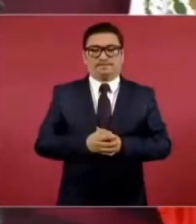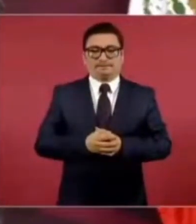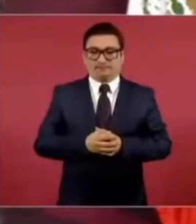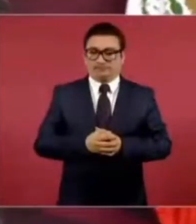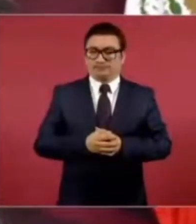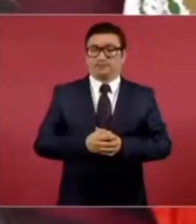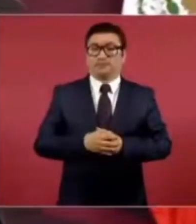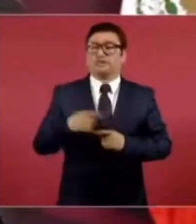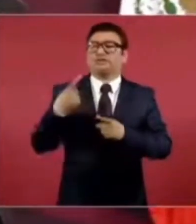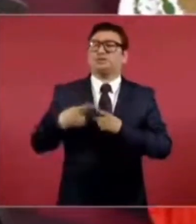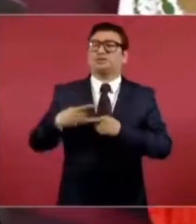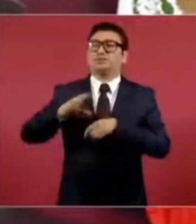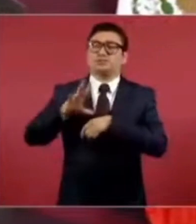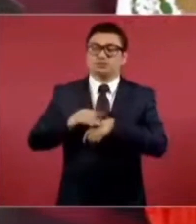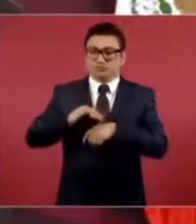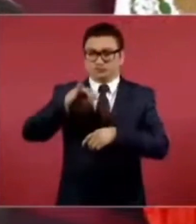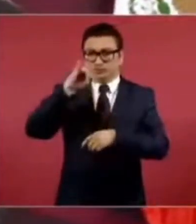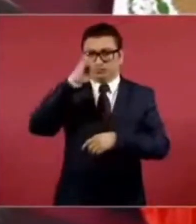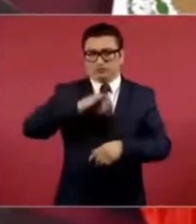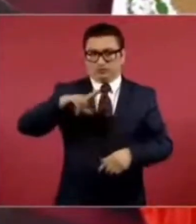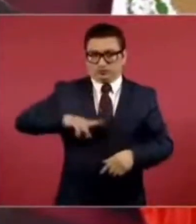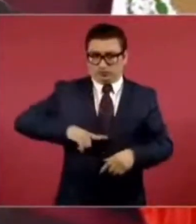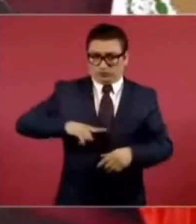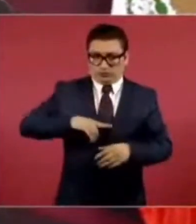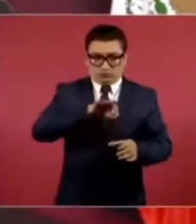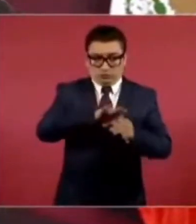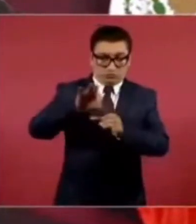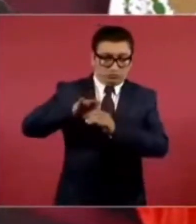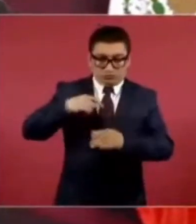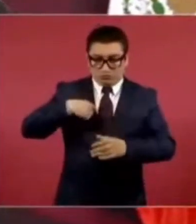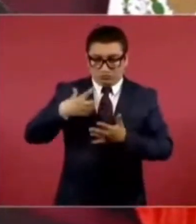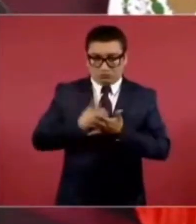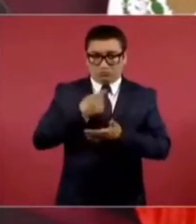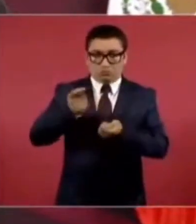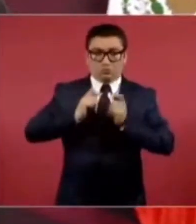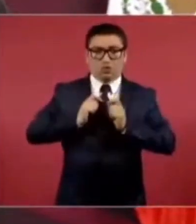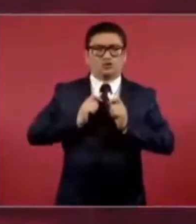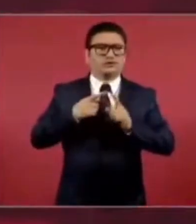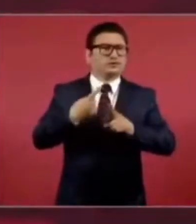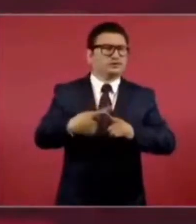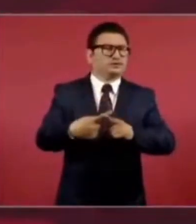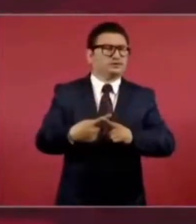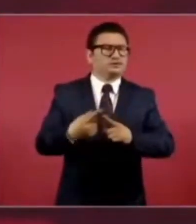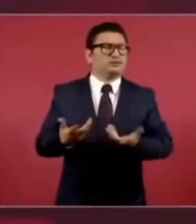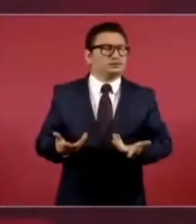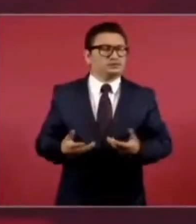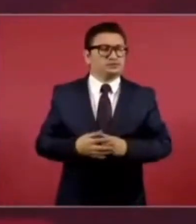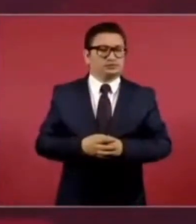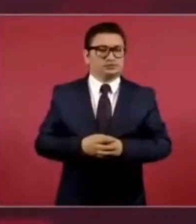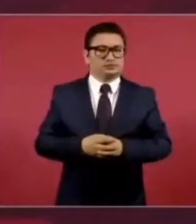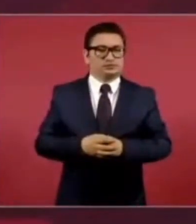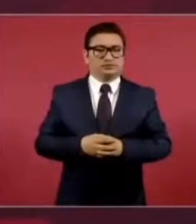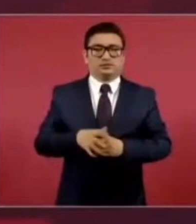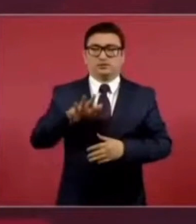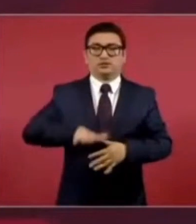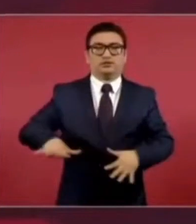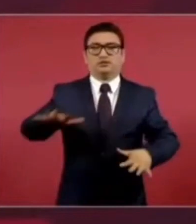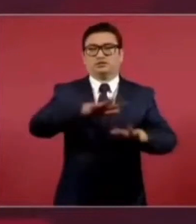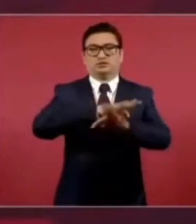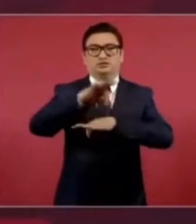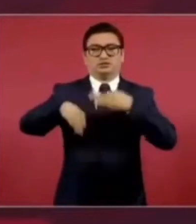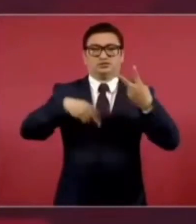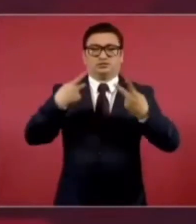Me permite ser jefe de gobierno al final son los habitantes de